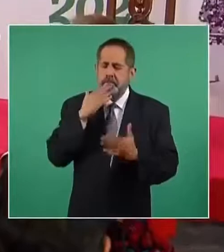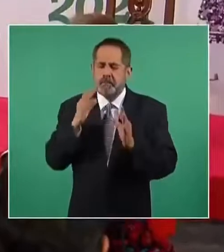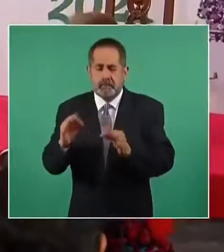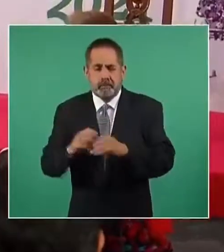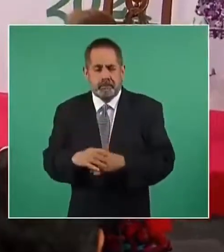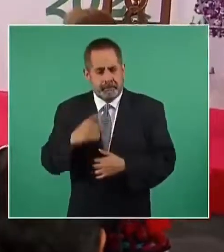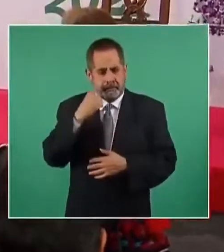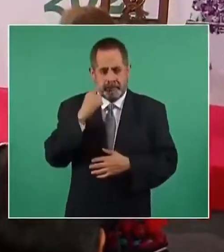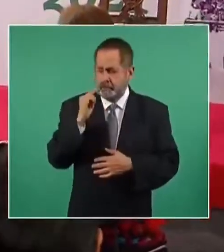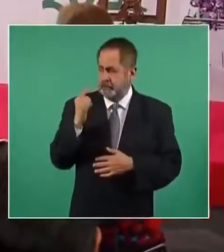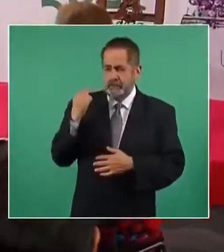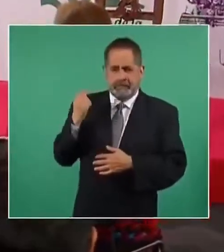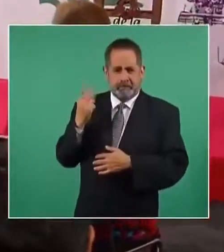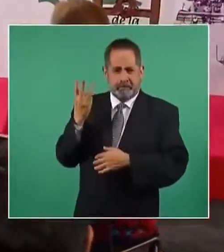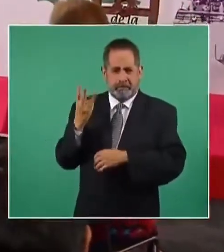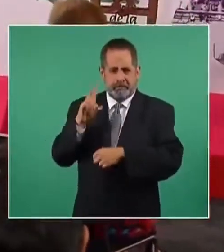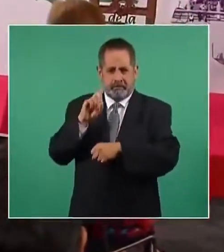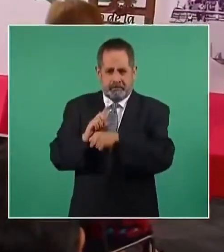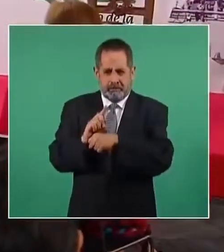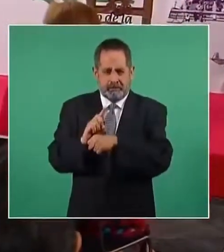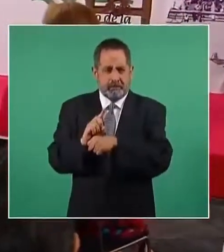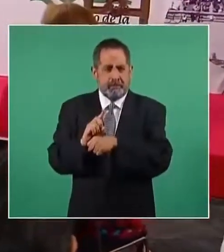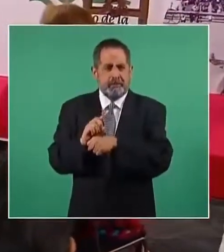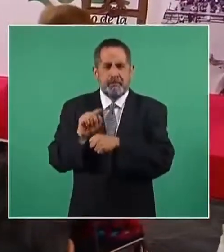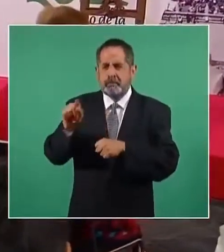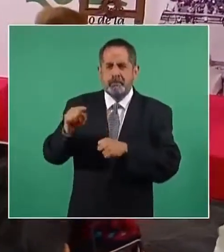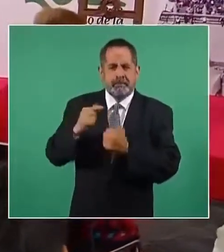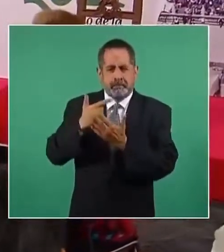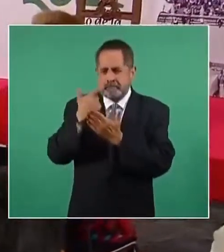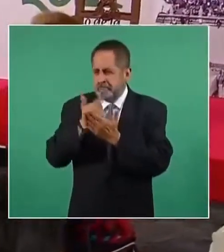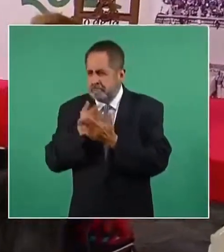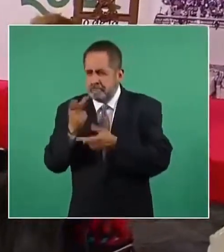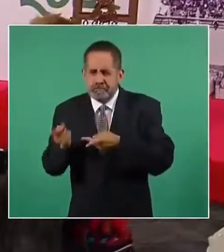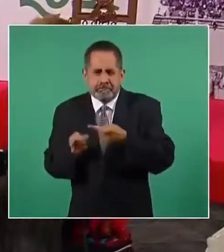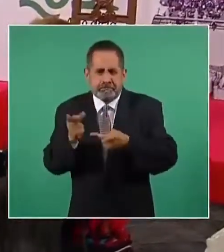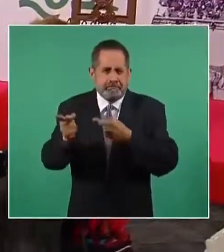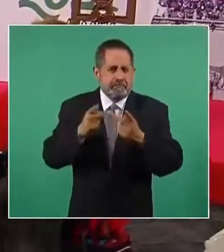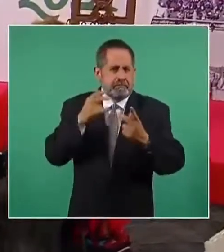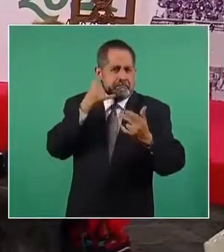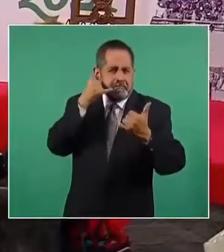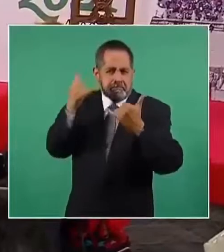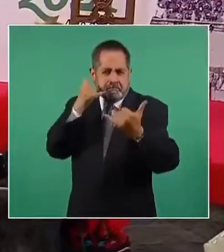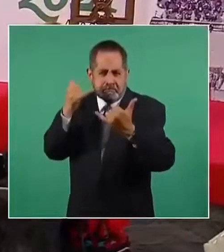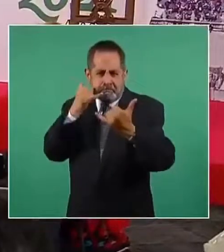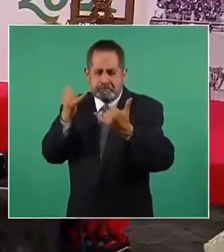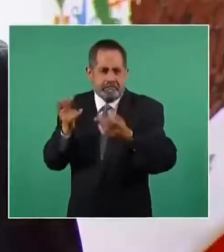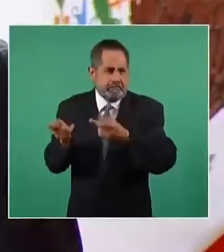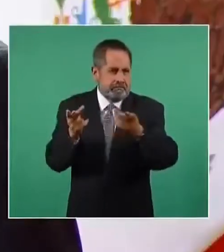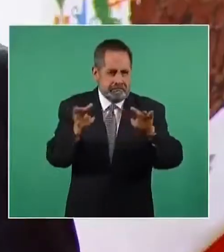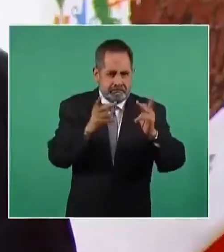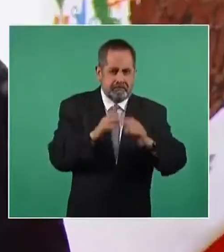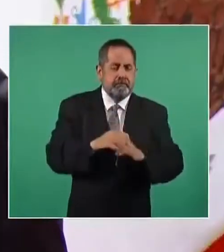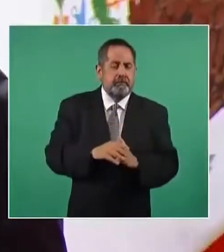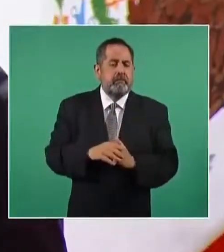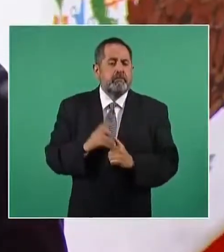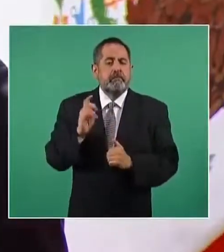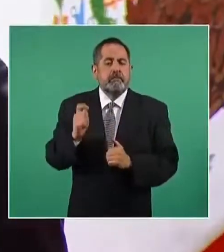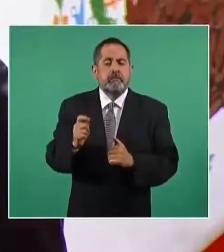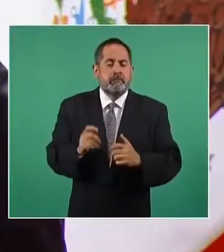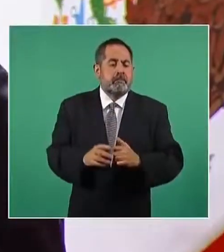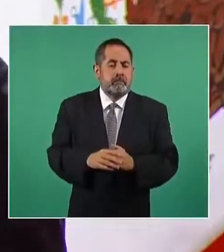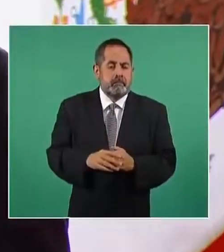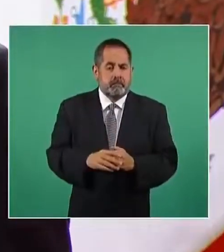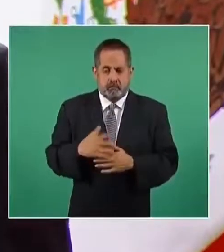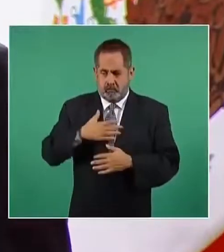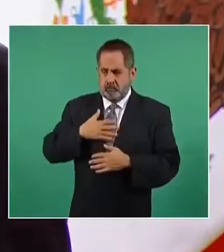mandato, justo cuando el sexenio en otras presidencias se debilitaba más,